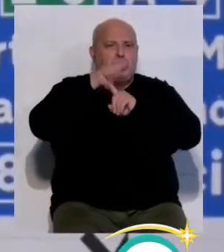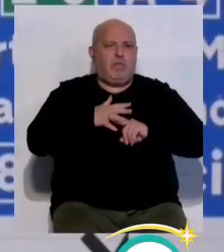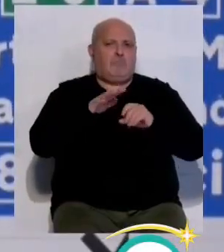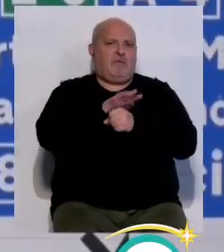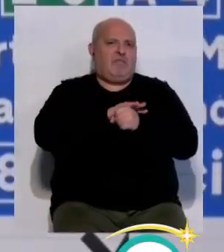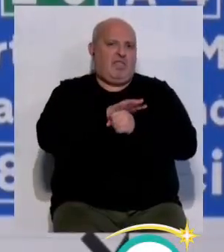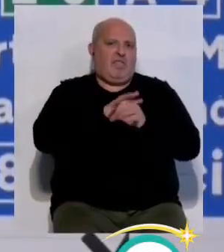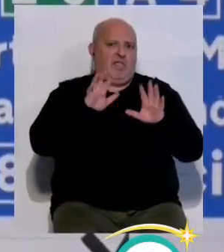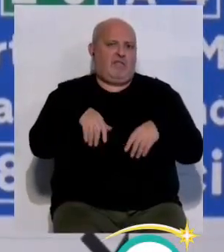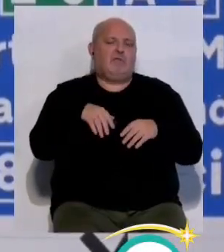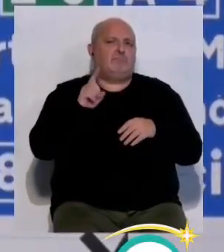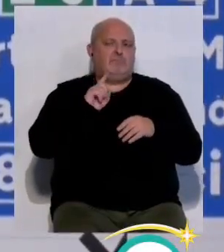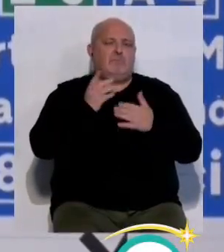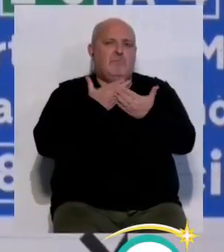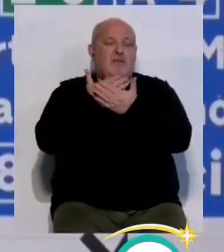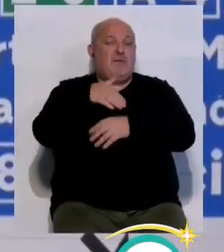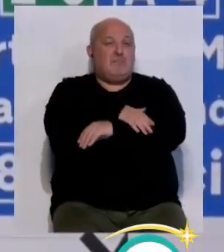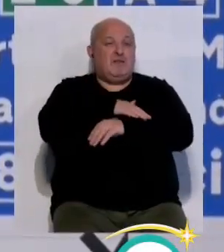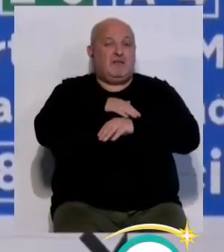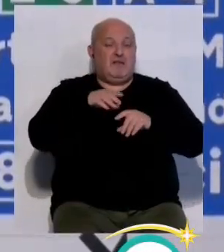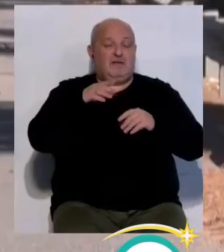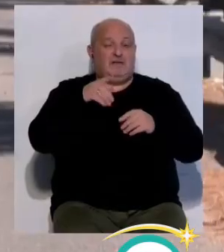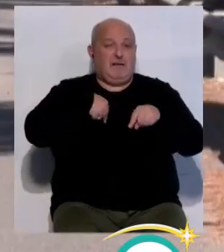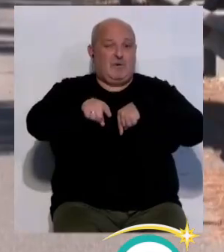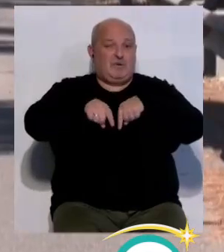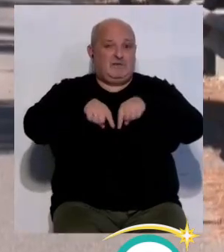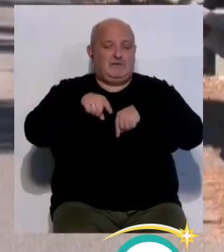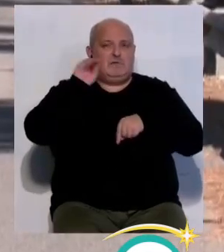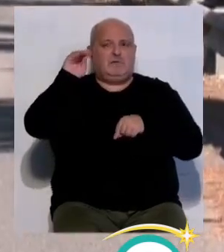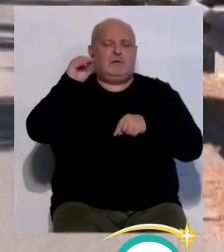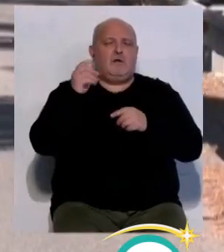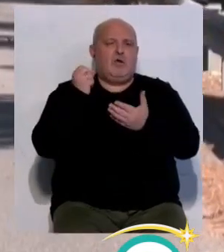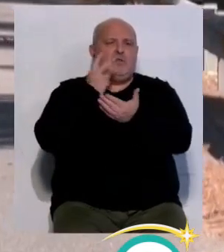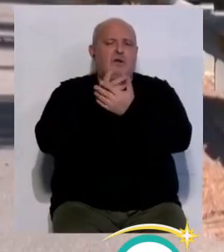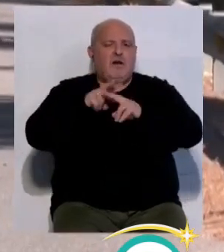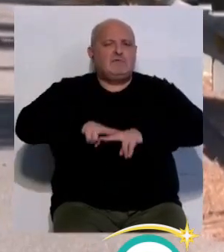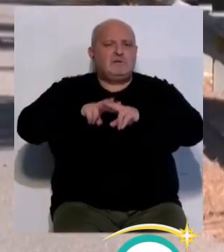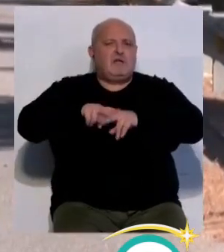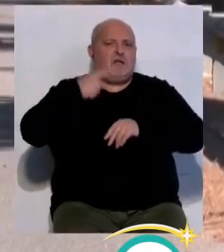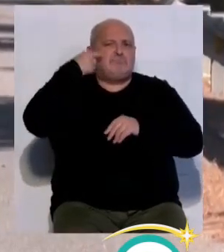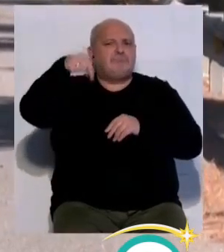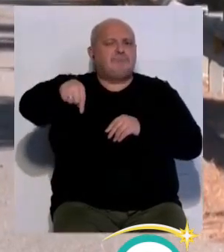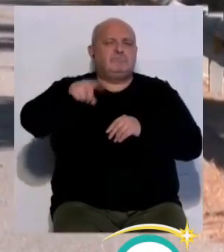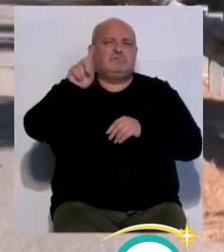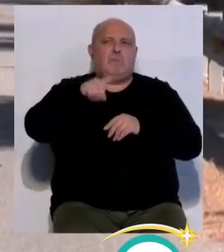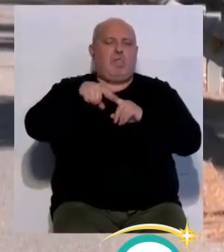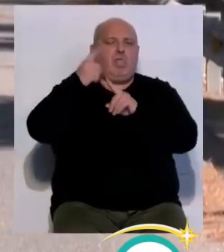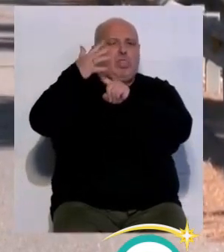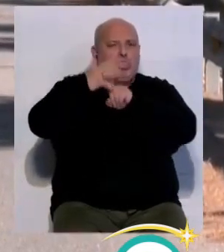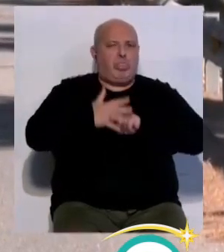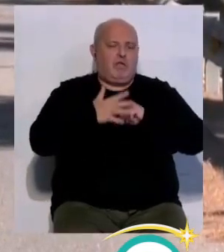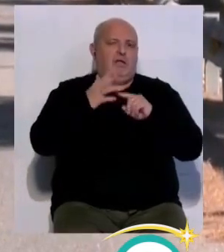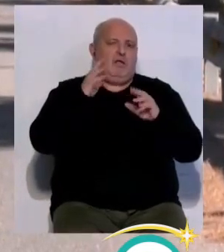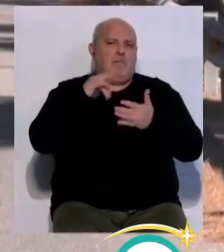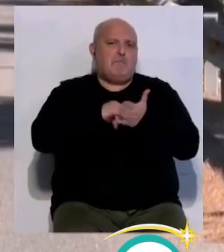de Cádiz, por lo que pide al nuevo ministro de Transportes, Óscar Puente, que revise este planteamiento y no deje a la provincia fuera